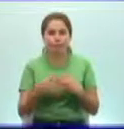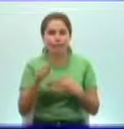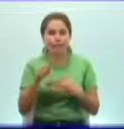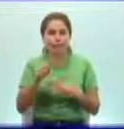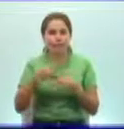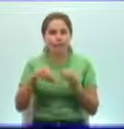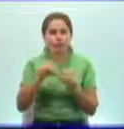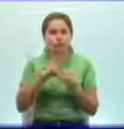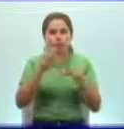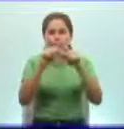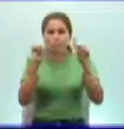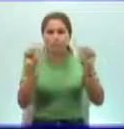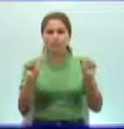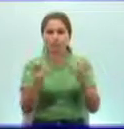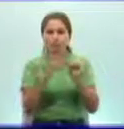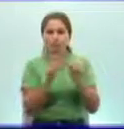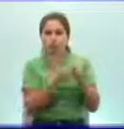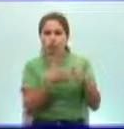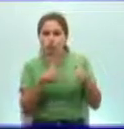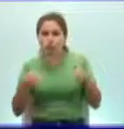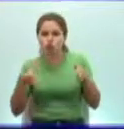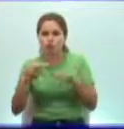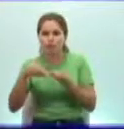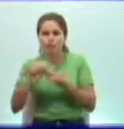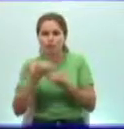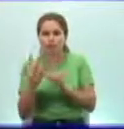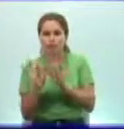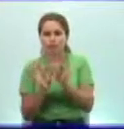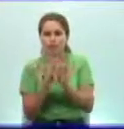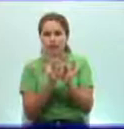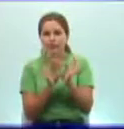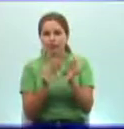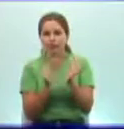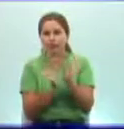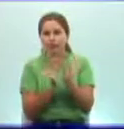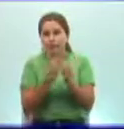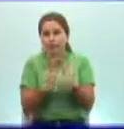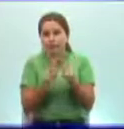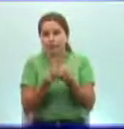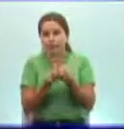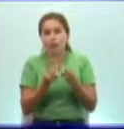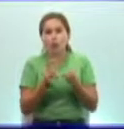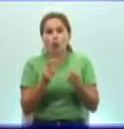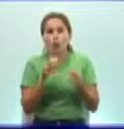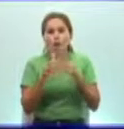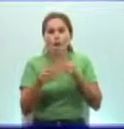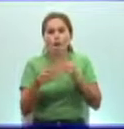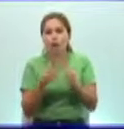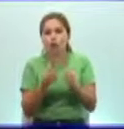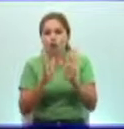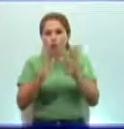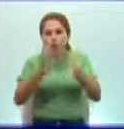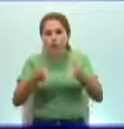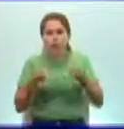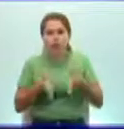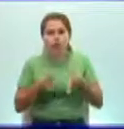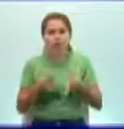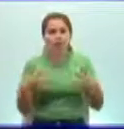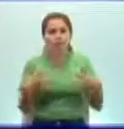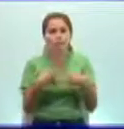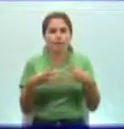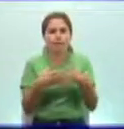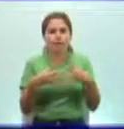de un conductor se desplazan o atraviesan partículas cargadas en un movimiento dirigido y ordenado, se establece una